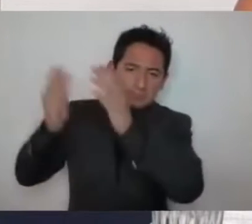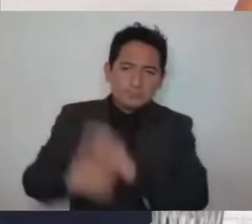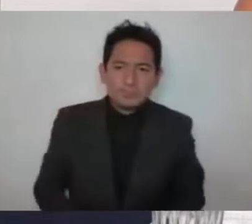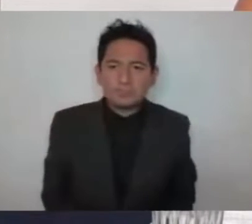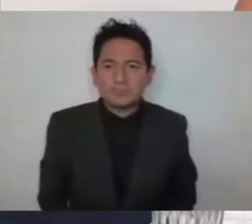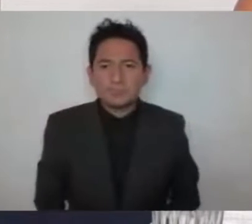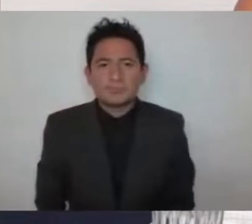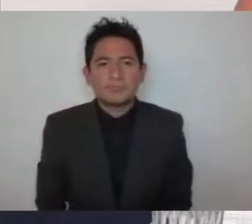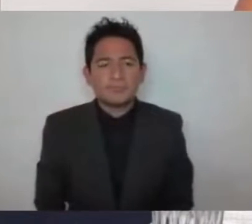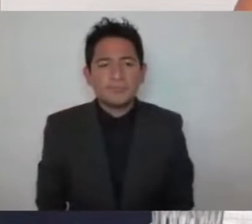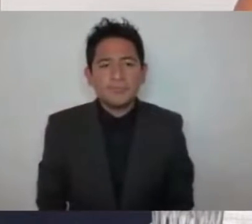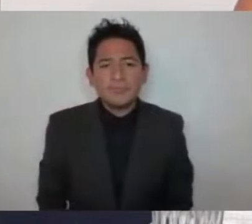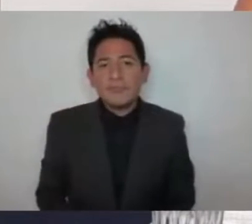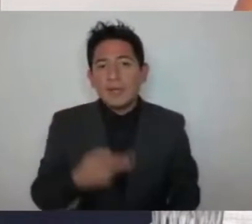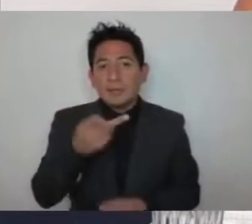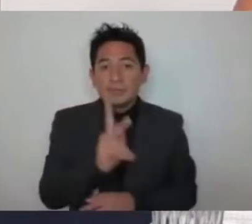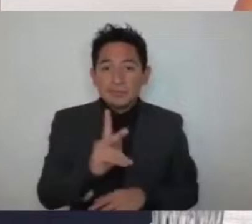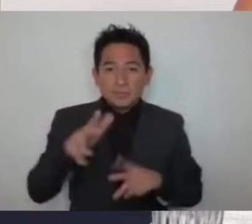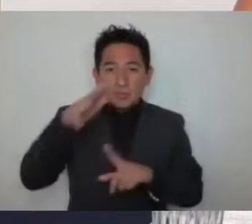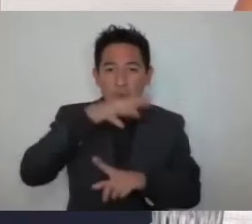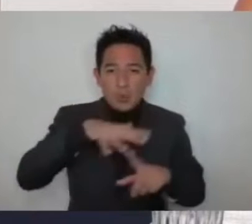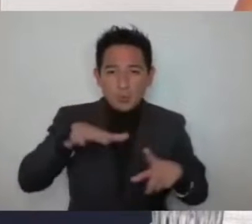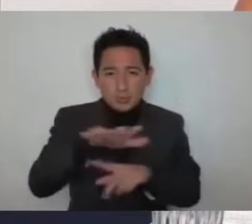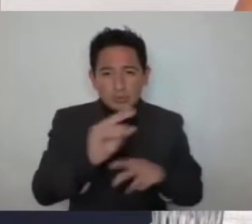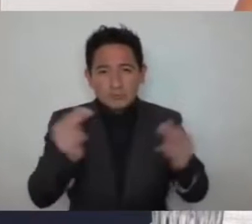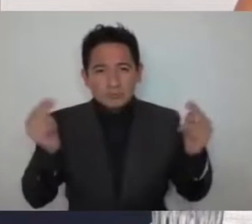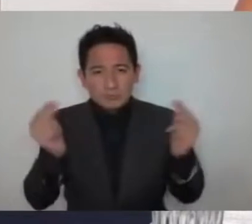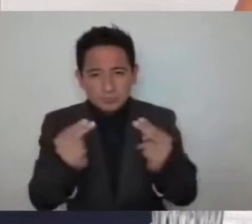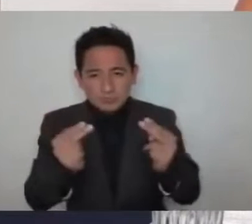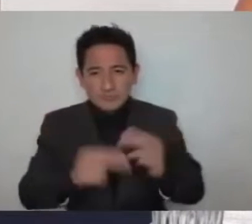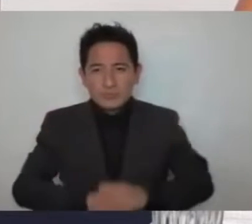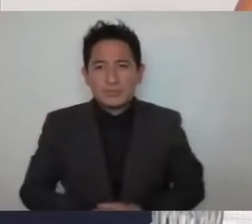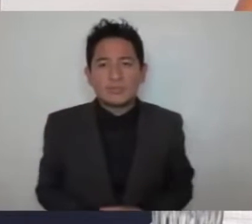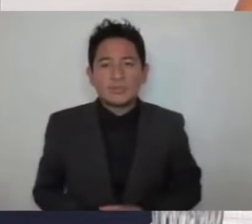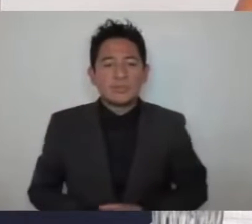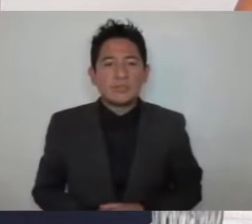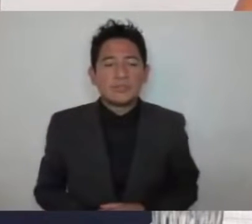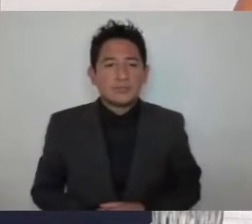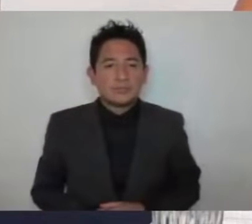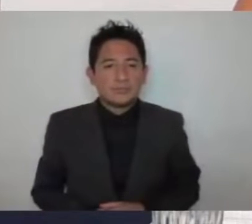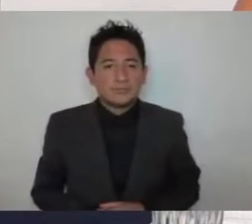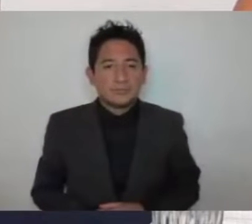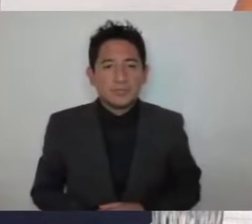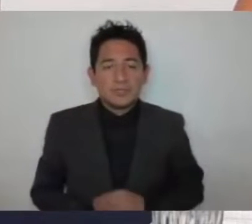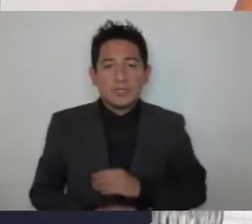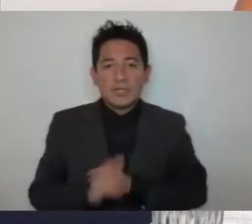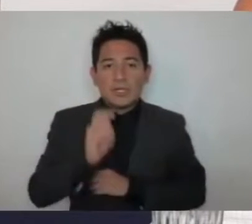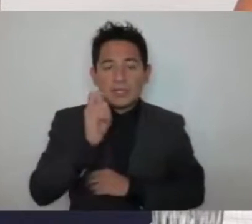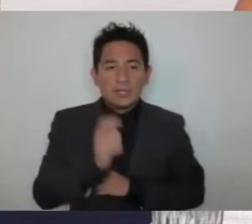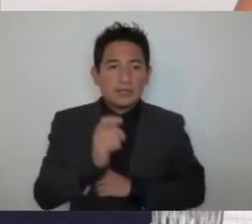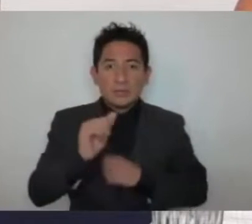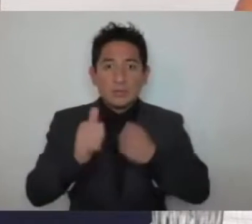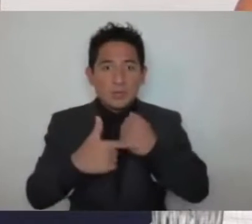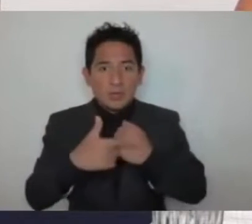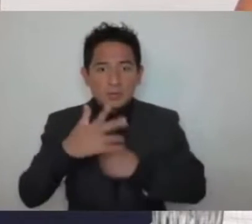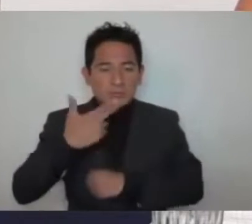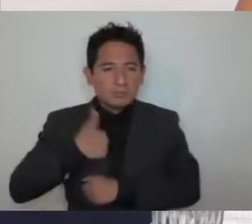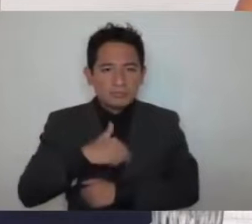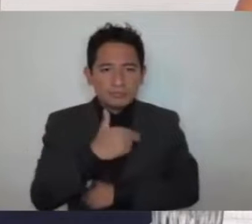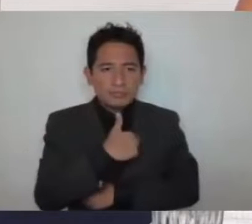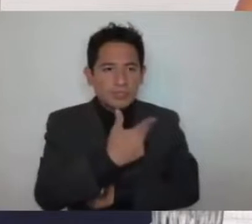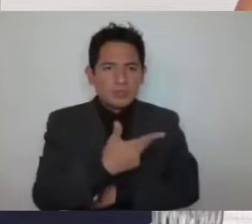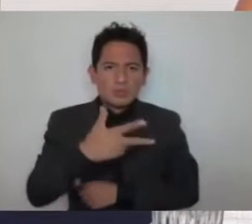de ser completamente en desuso pero ya bastante es bastante excepcional la puesta a disposición sin demora ante una autoridad